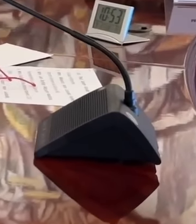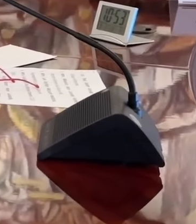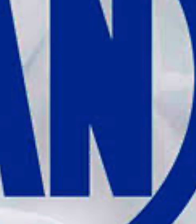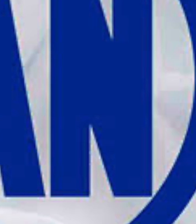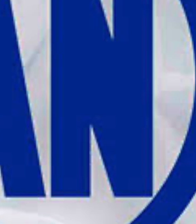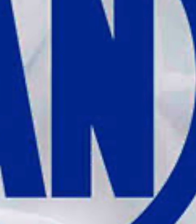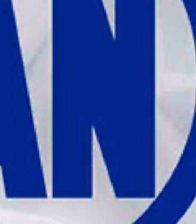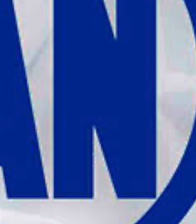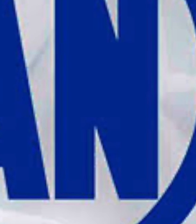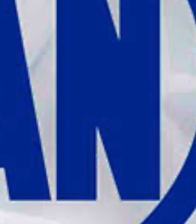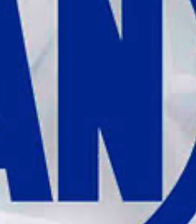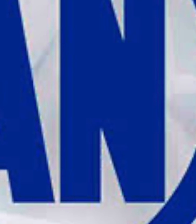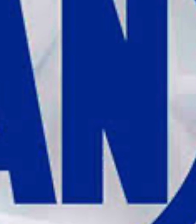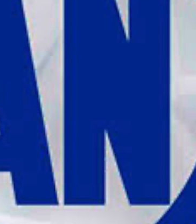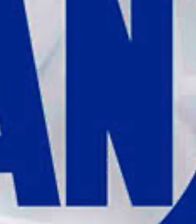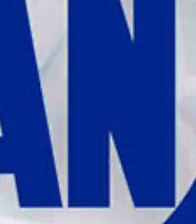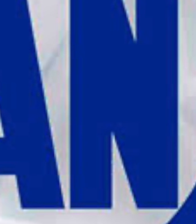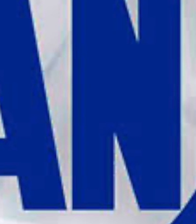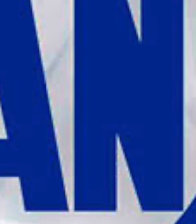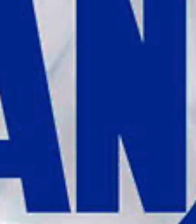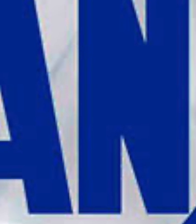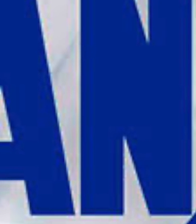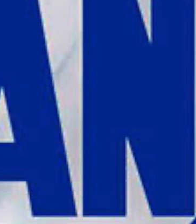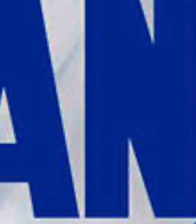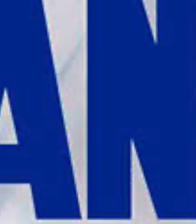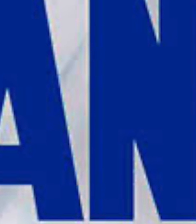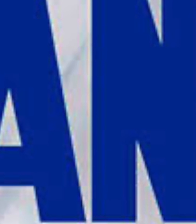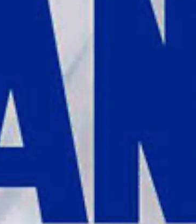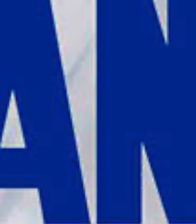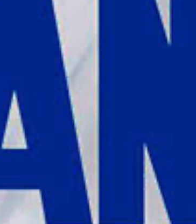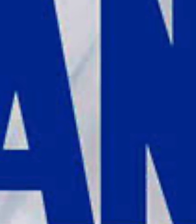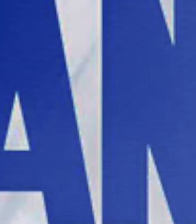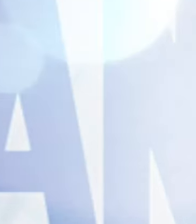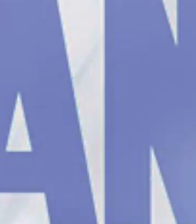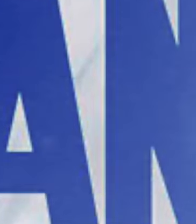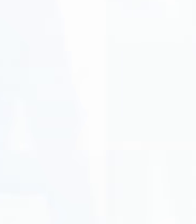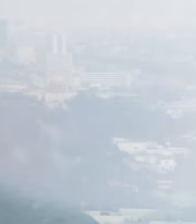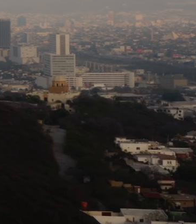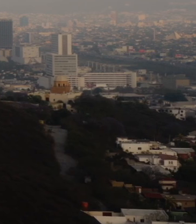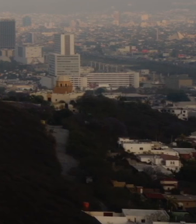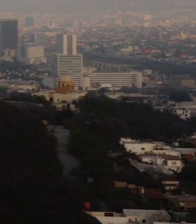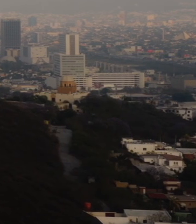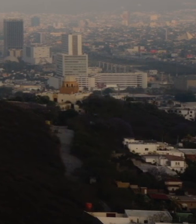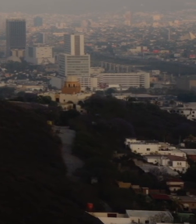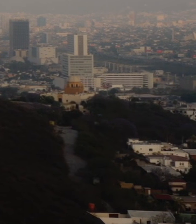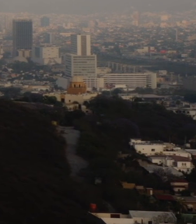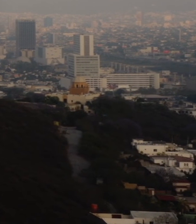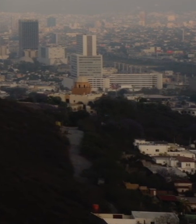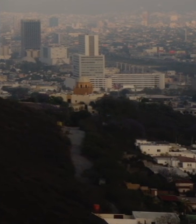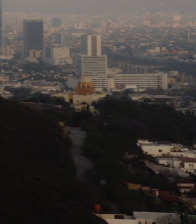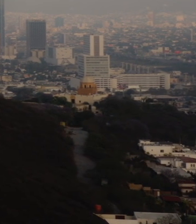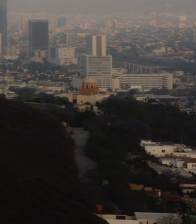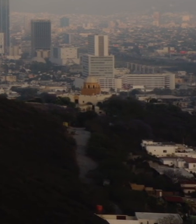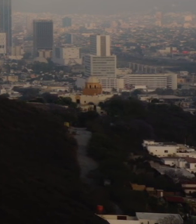elecciones a su manera y a servir a intereses extranjeros. A partir de hoy, la lealtad a la patria no se